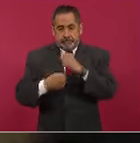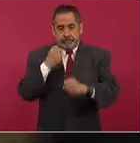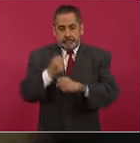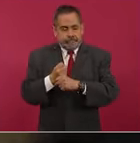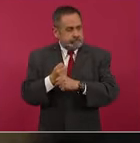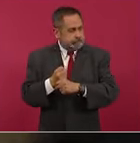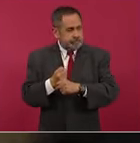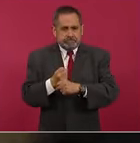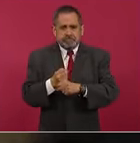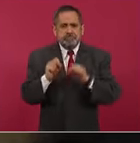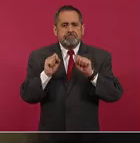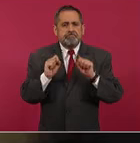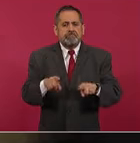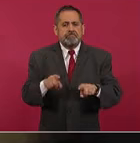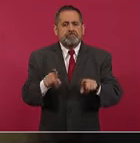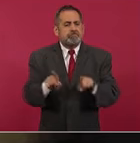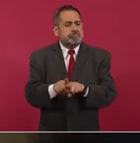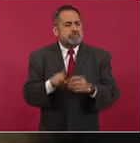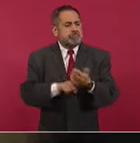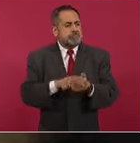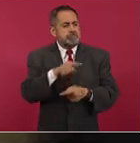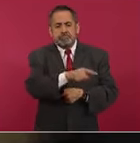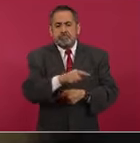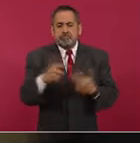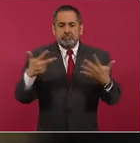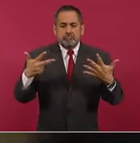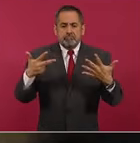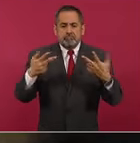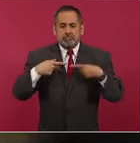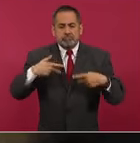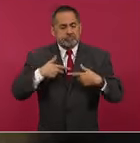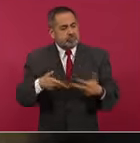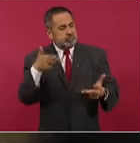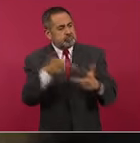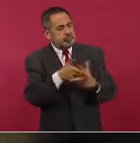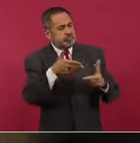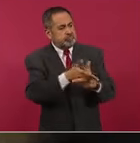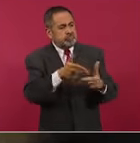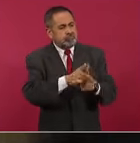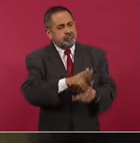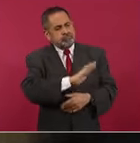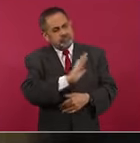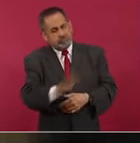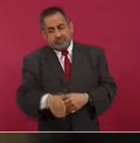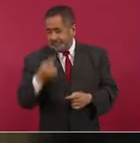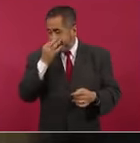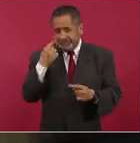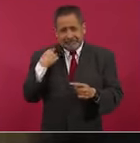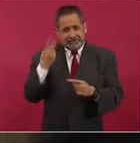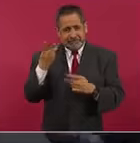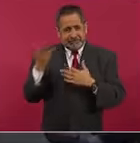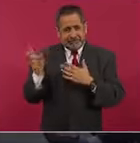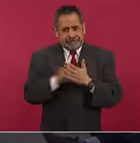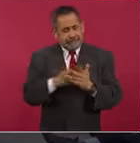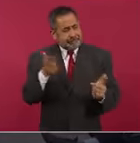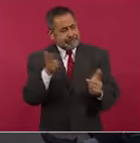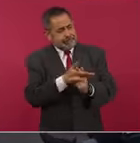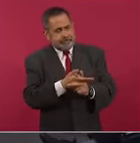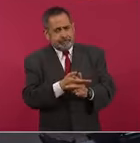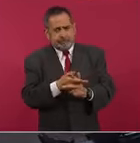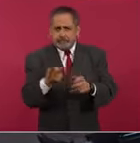haber cambiado mucho, con 8 periodistas asesinados en los 3 primeros meses de este año. ¿Qué ha pasado con